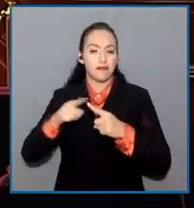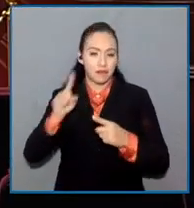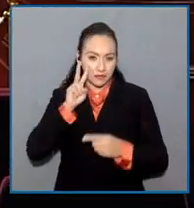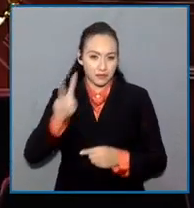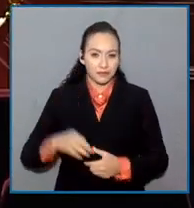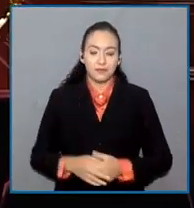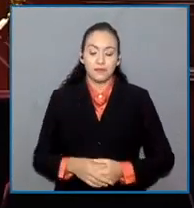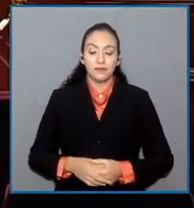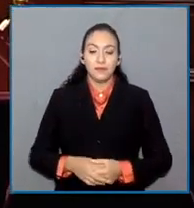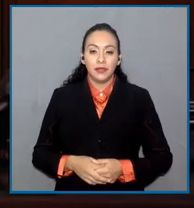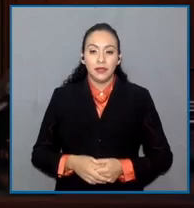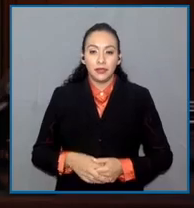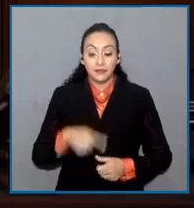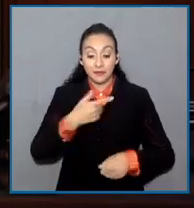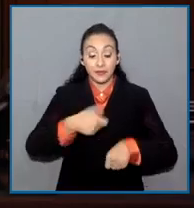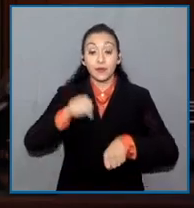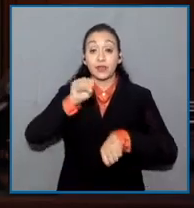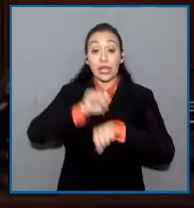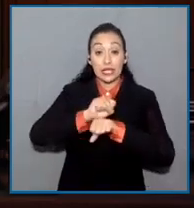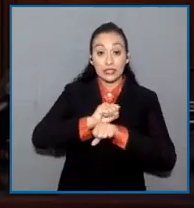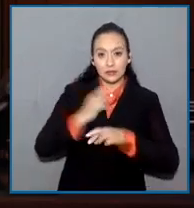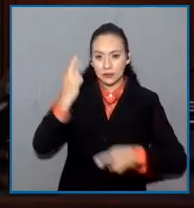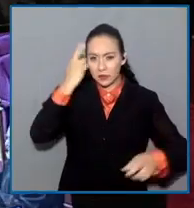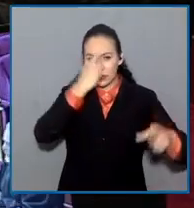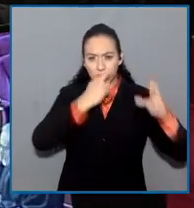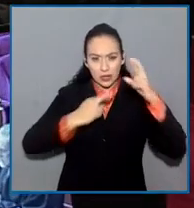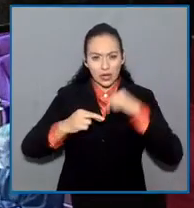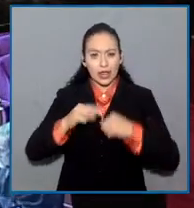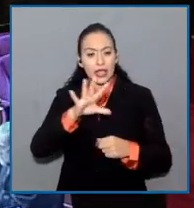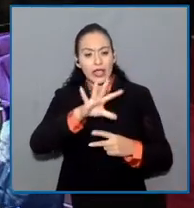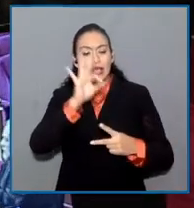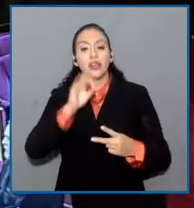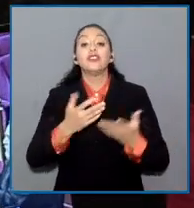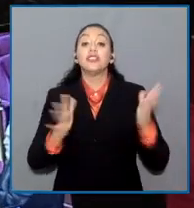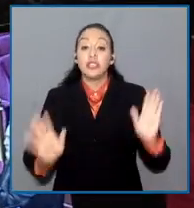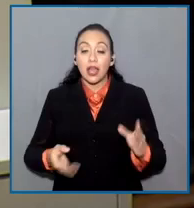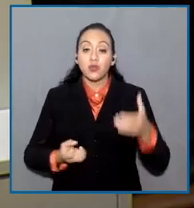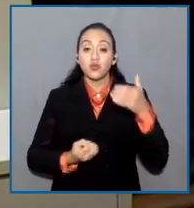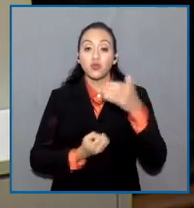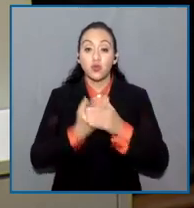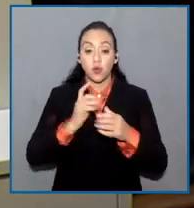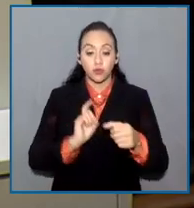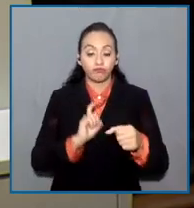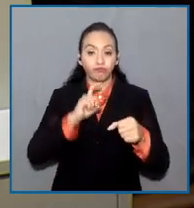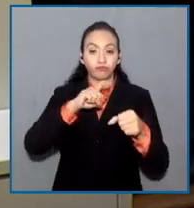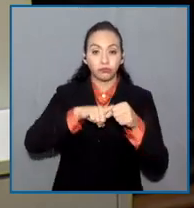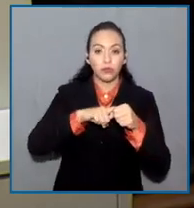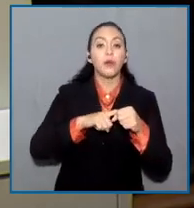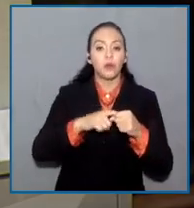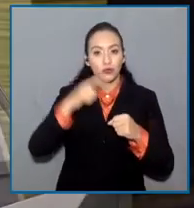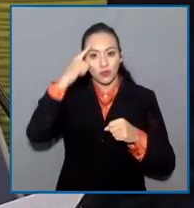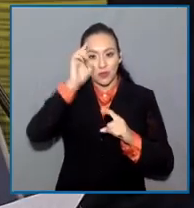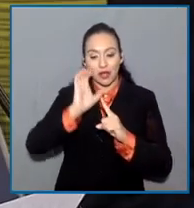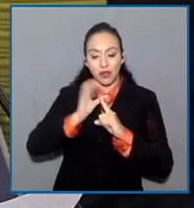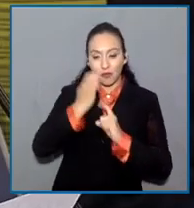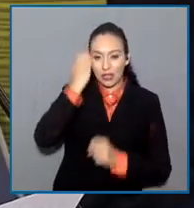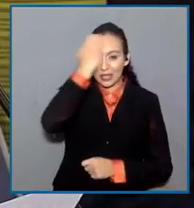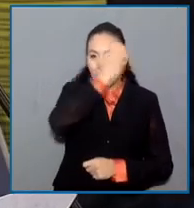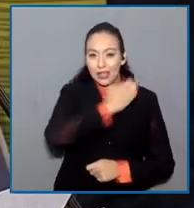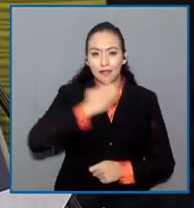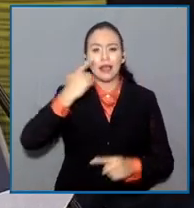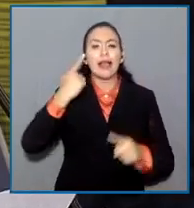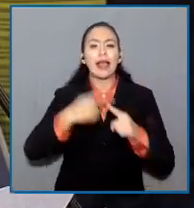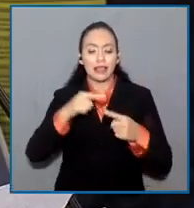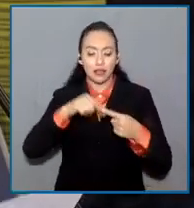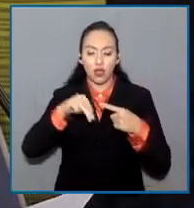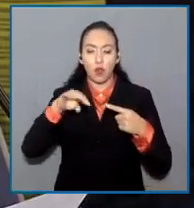Esta semana el Pleno de la Corte eligió a las y los integrantes del Comité de Evaluación del Poder Judicial de la Federación. Se trata de Mónica González Contró,